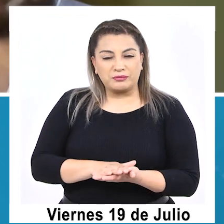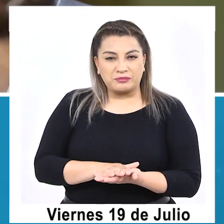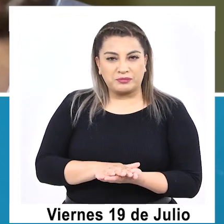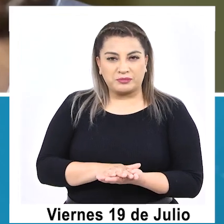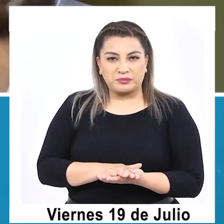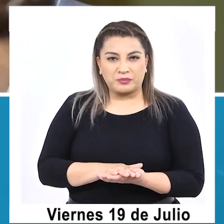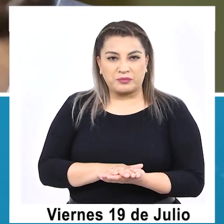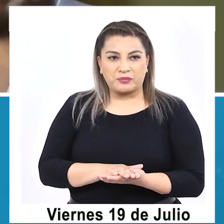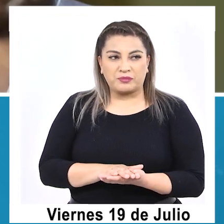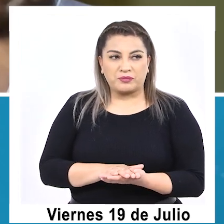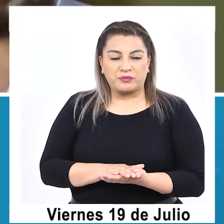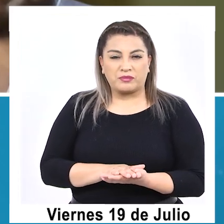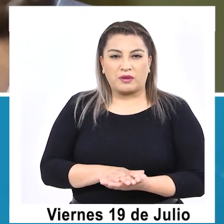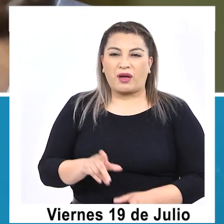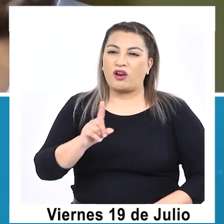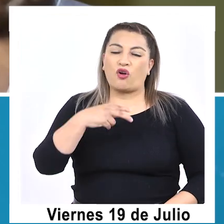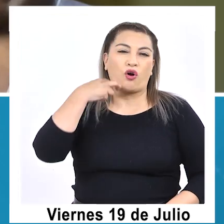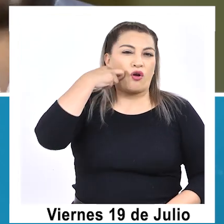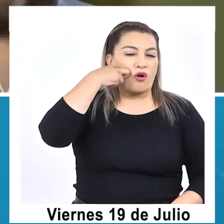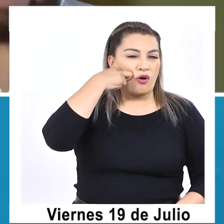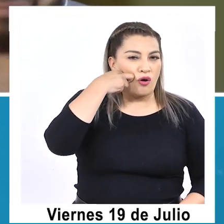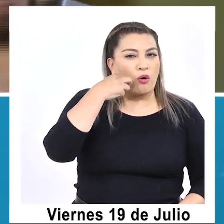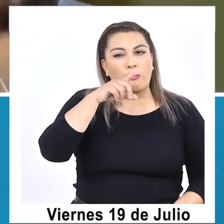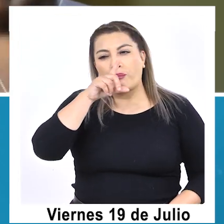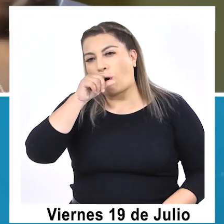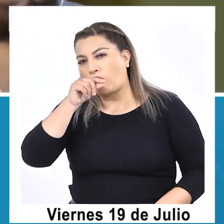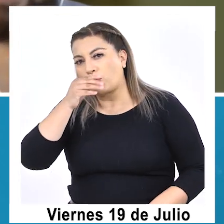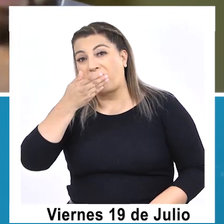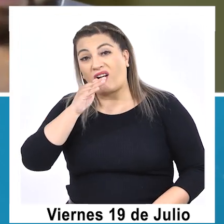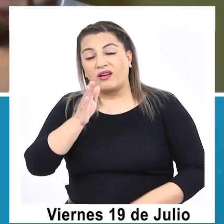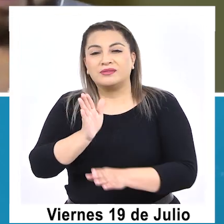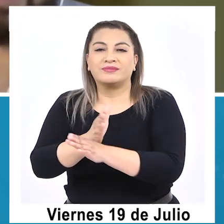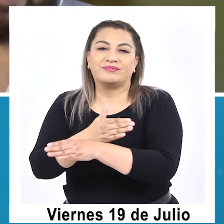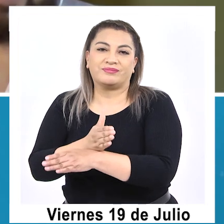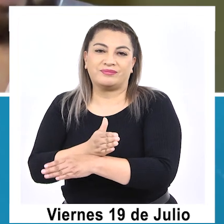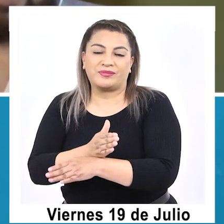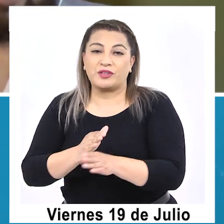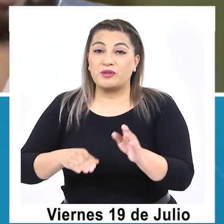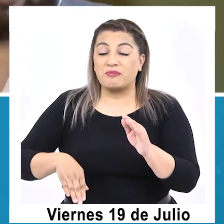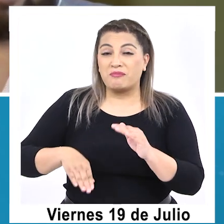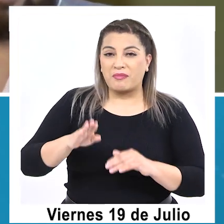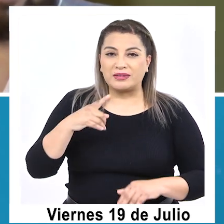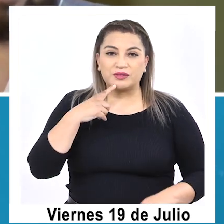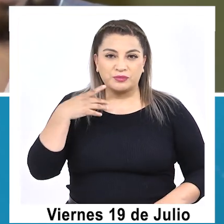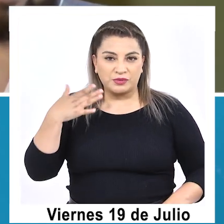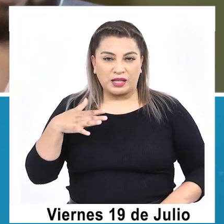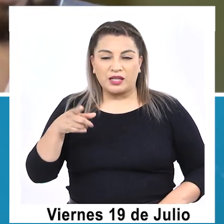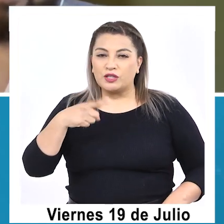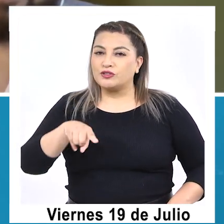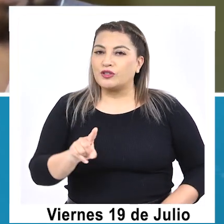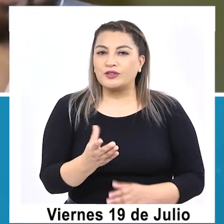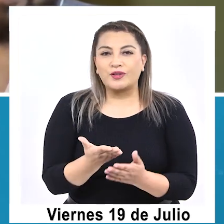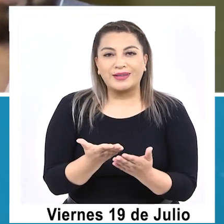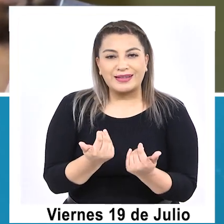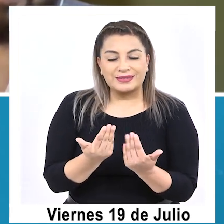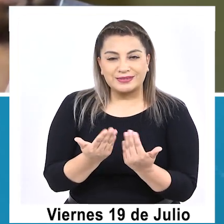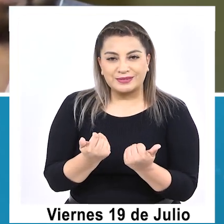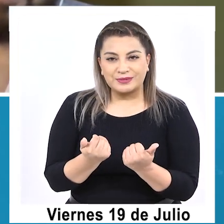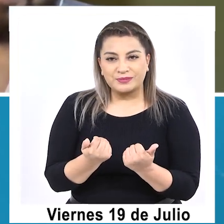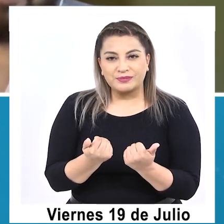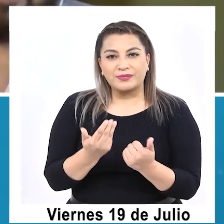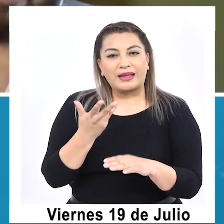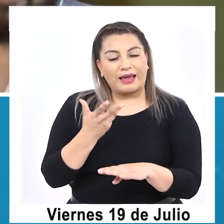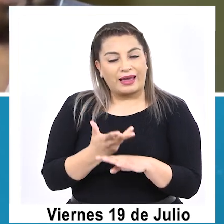como carnes rojas o pollo, Ya. etcétera, porque el nutriente que nosotros necesitamos